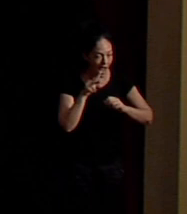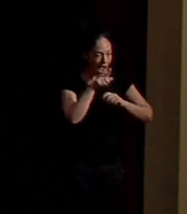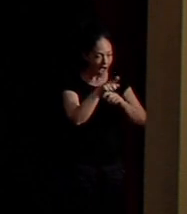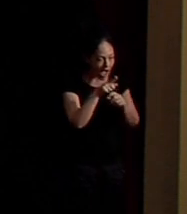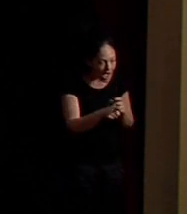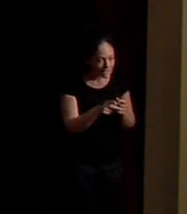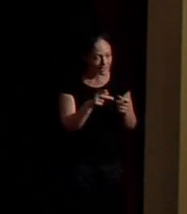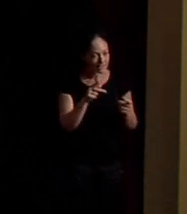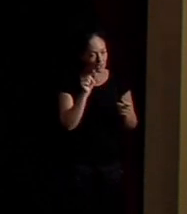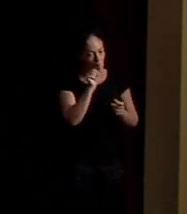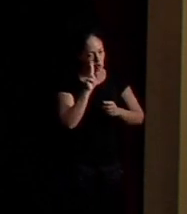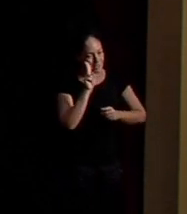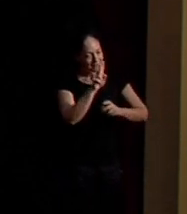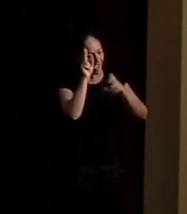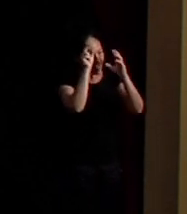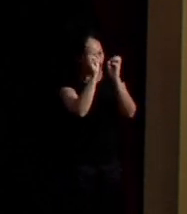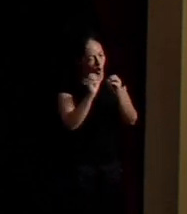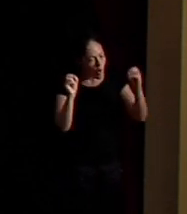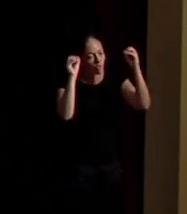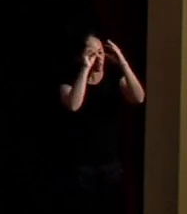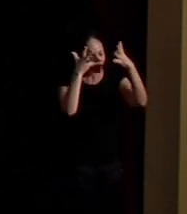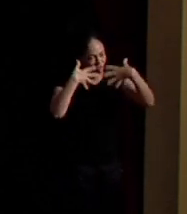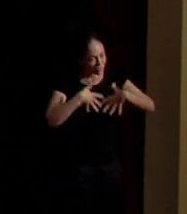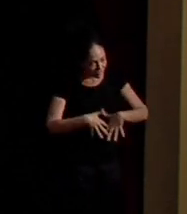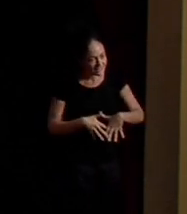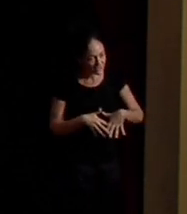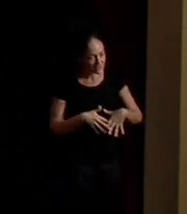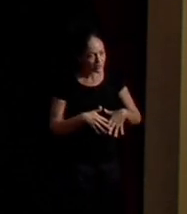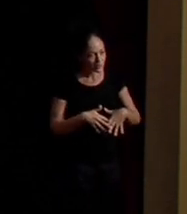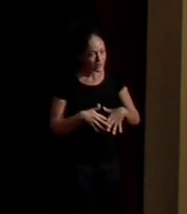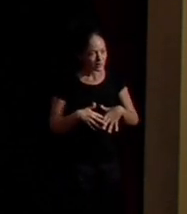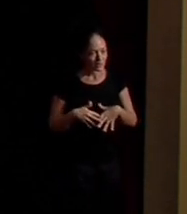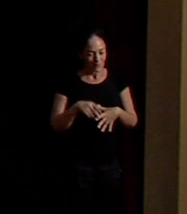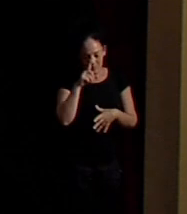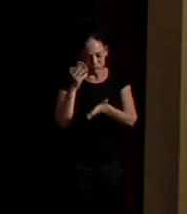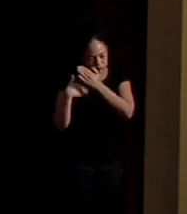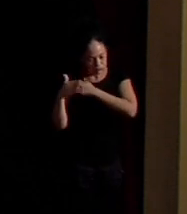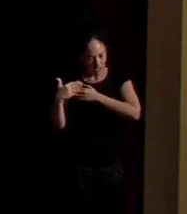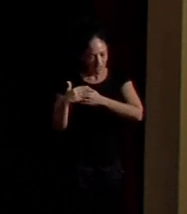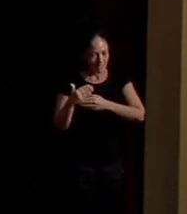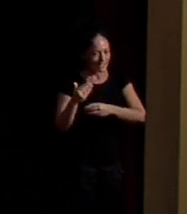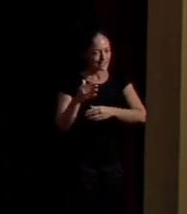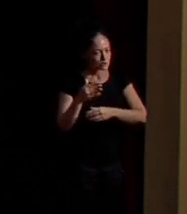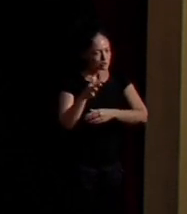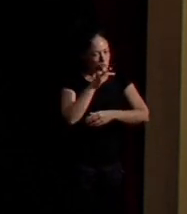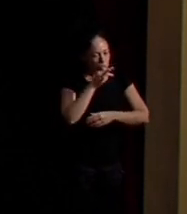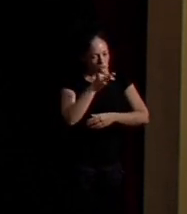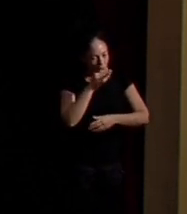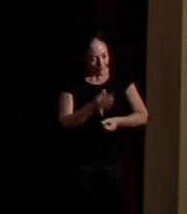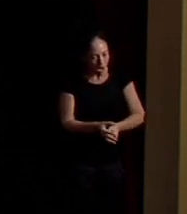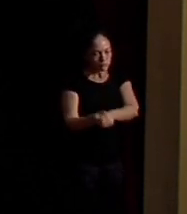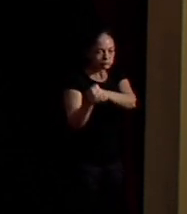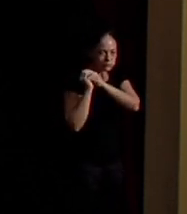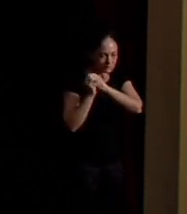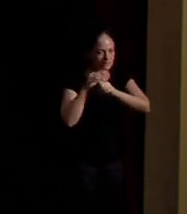completamente distinta a conceptos y a paradigmas que arrastran todavía ese peso pesadísimo del